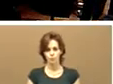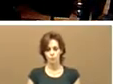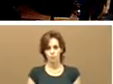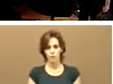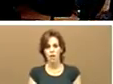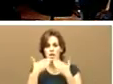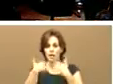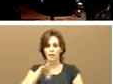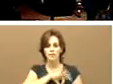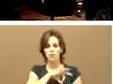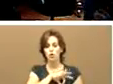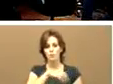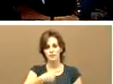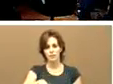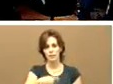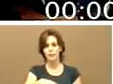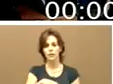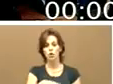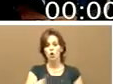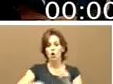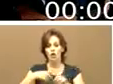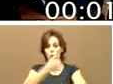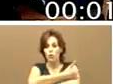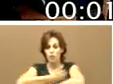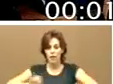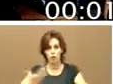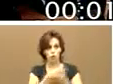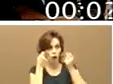Gracias, señor presidente. Para que todos los ciudadanos lo sepan,